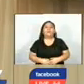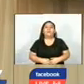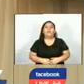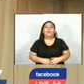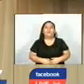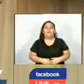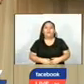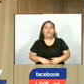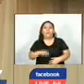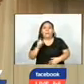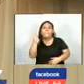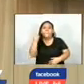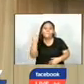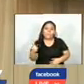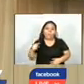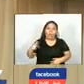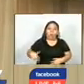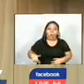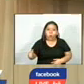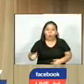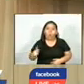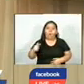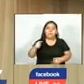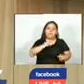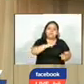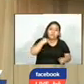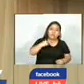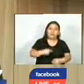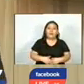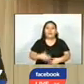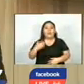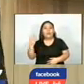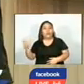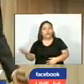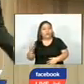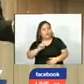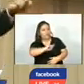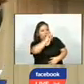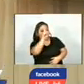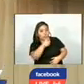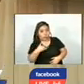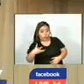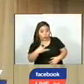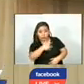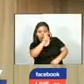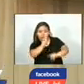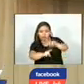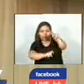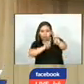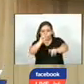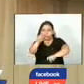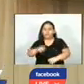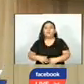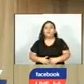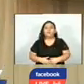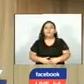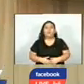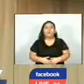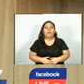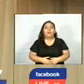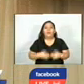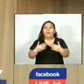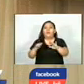víctimas de un robo o crimen. Bueno, esta es una pregunta que también evaluamos a nivel regional, como los distintos